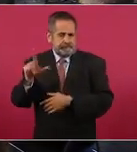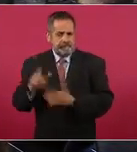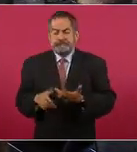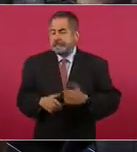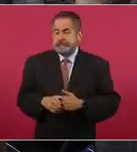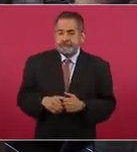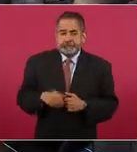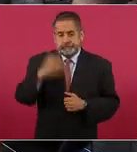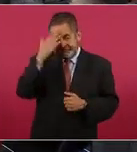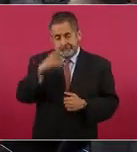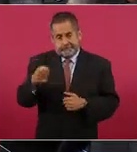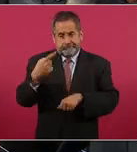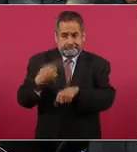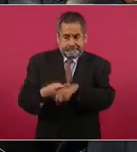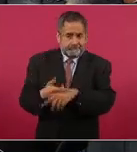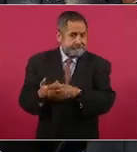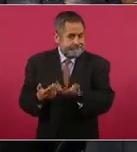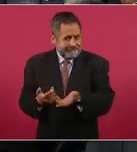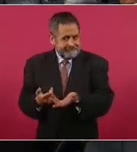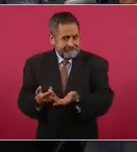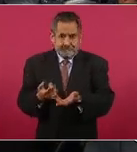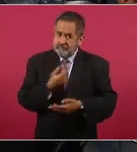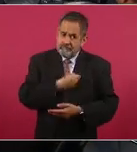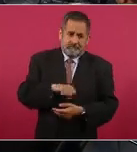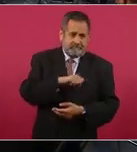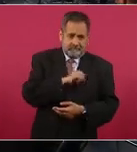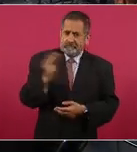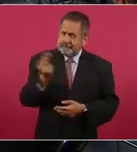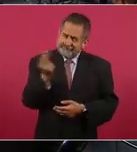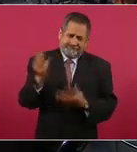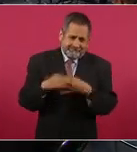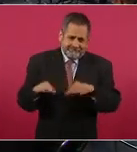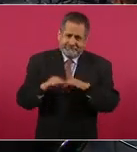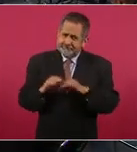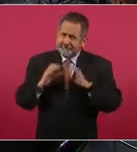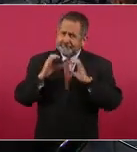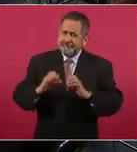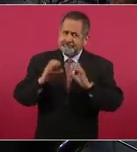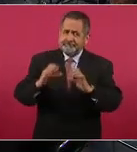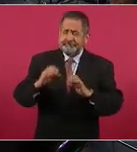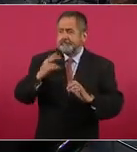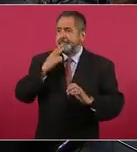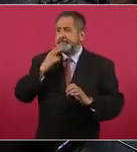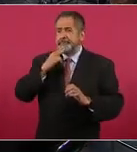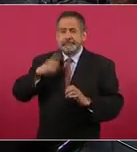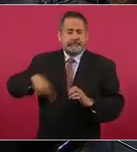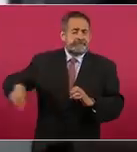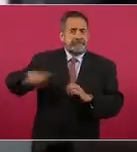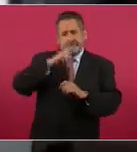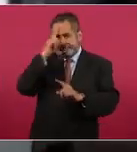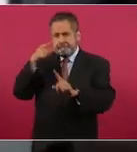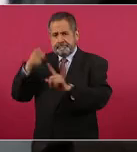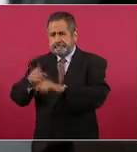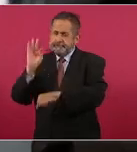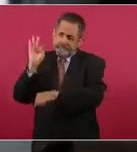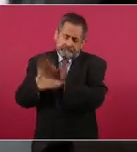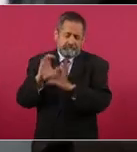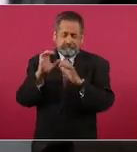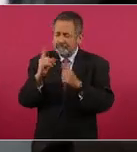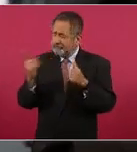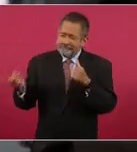salud es una de las cuestiones primordiales para el ser humano y una de las prioridades para cualquier gobierno,